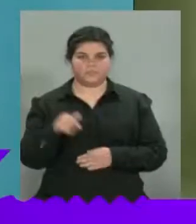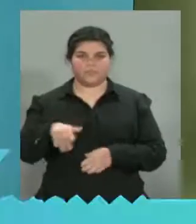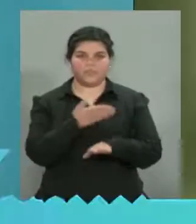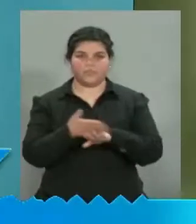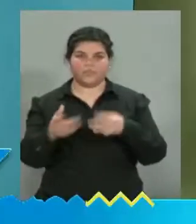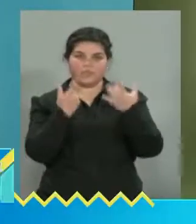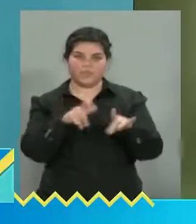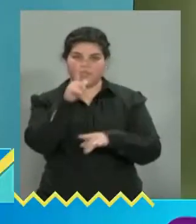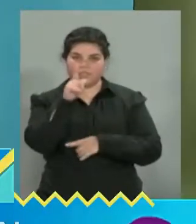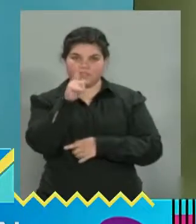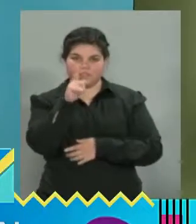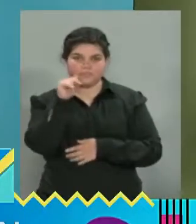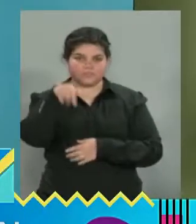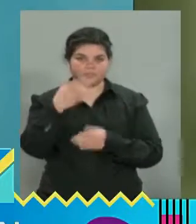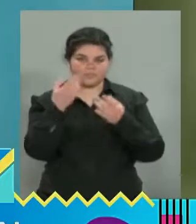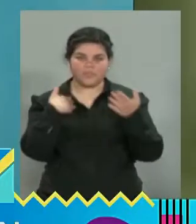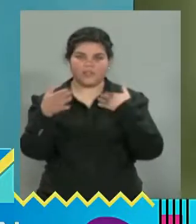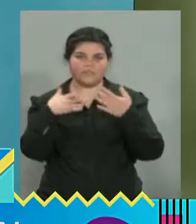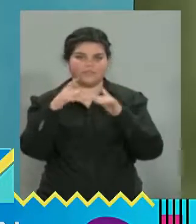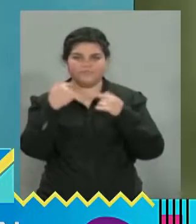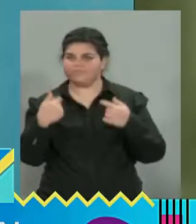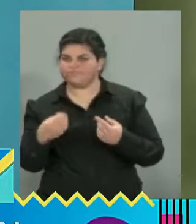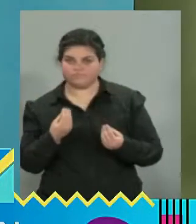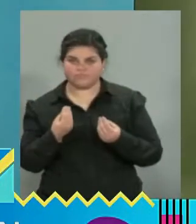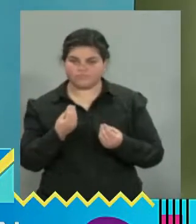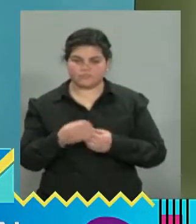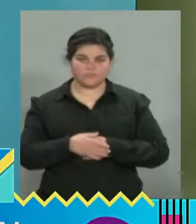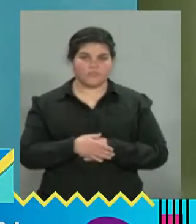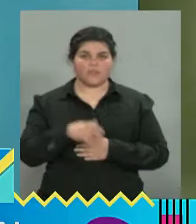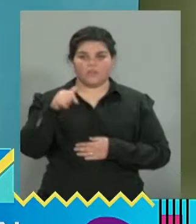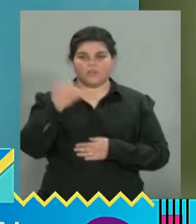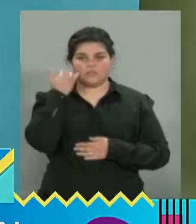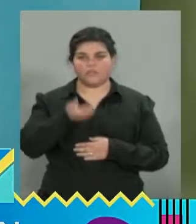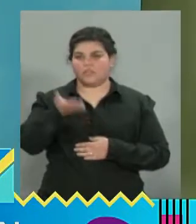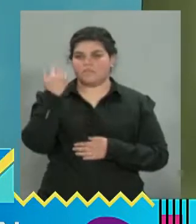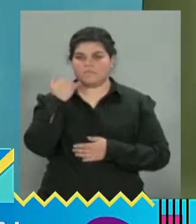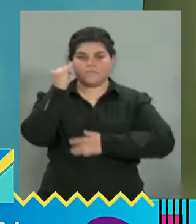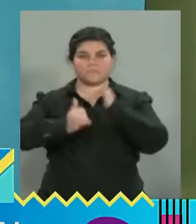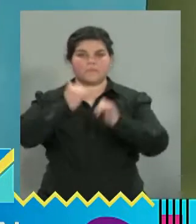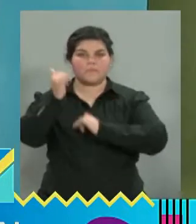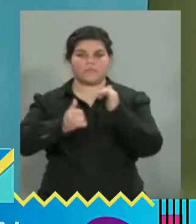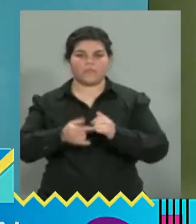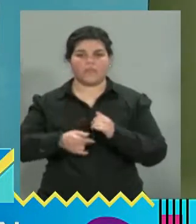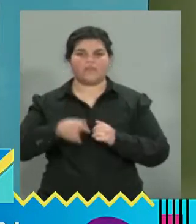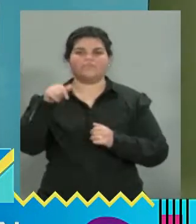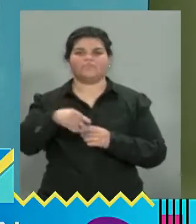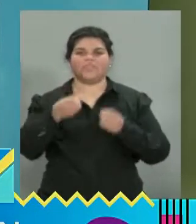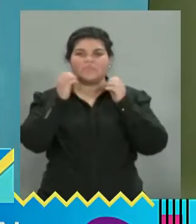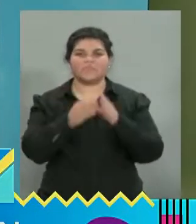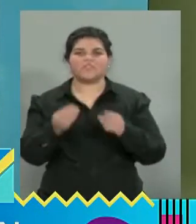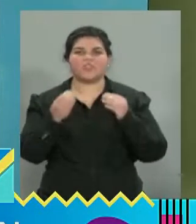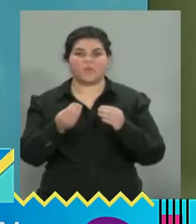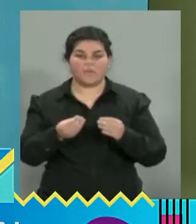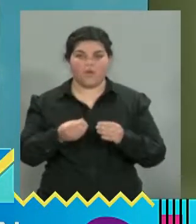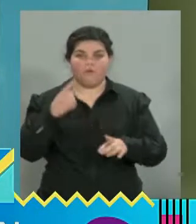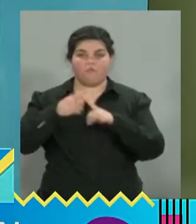Continuamos en Distintos Parecidos, estamos hablando acerca de, bueno, decíamos, la excusa fue el festejo de los 8 años de la Ley de